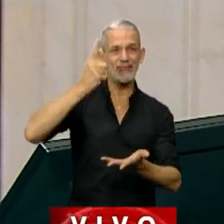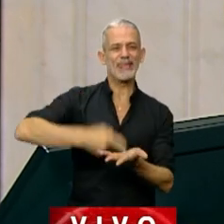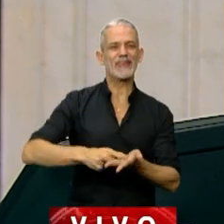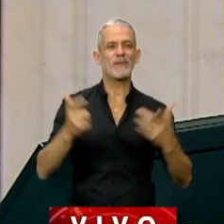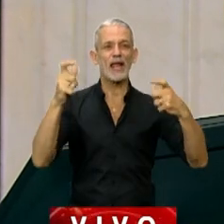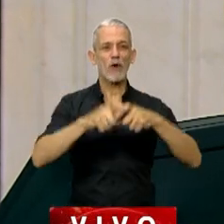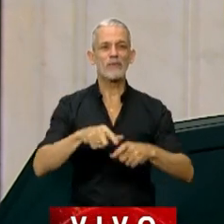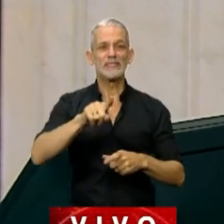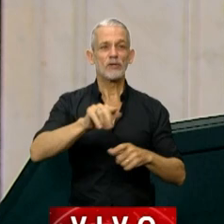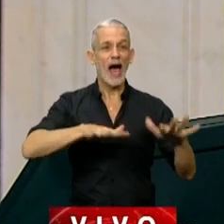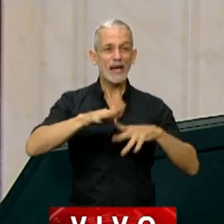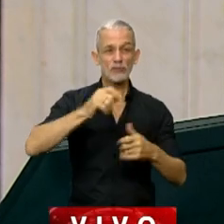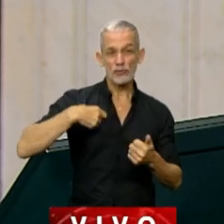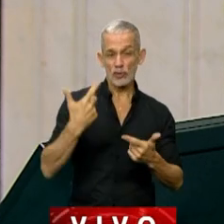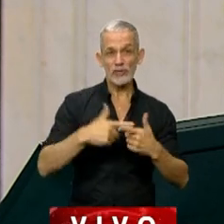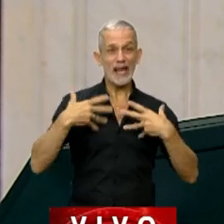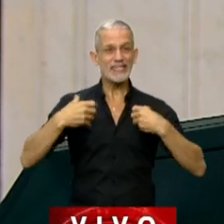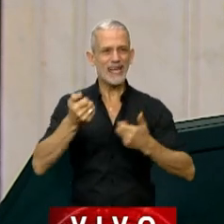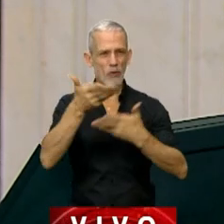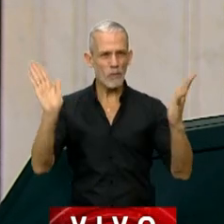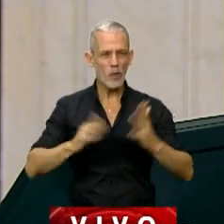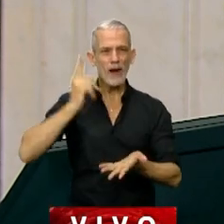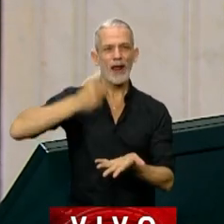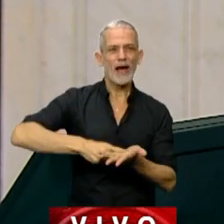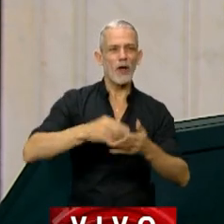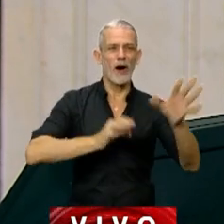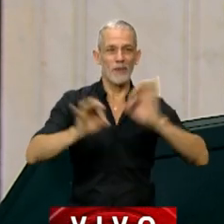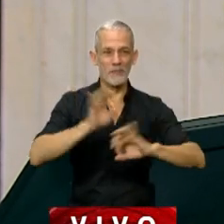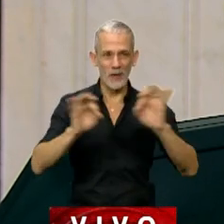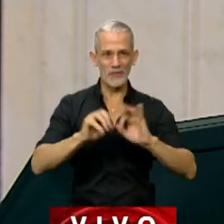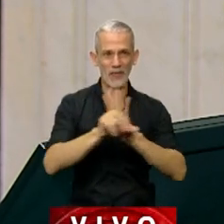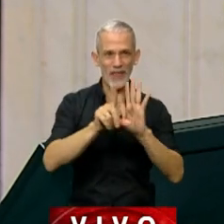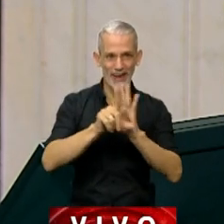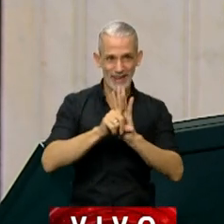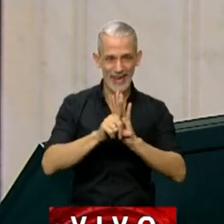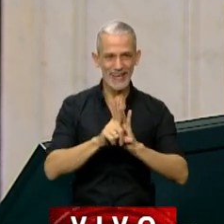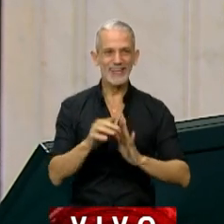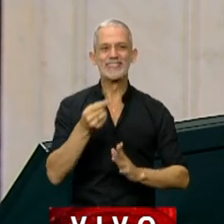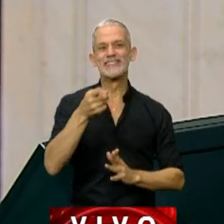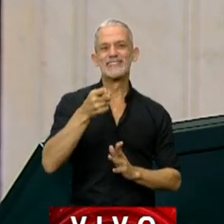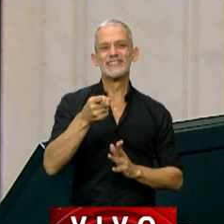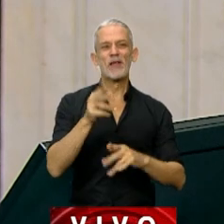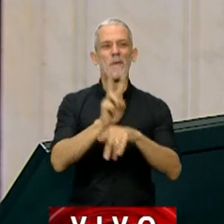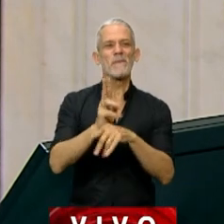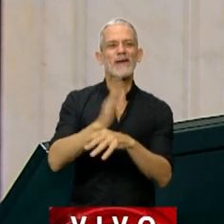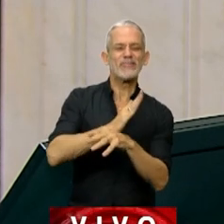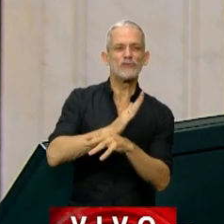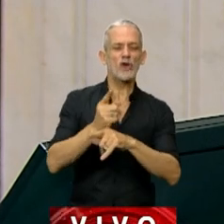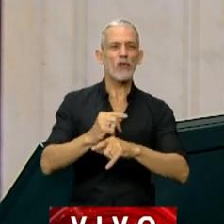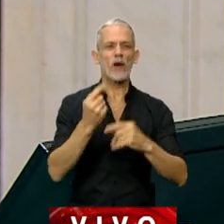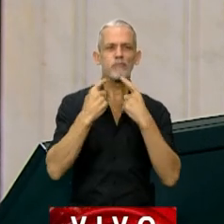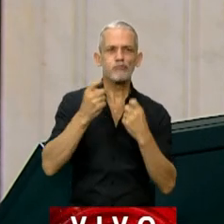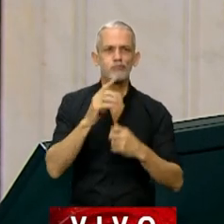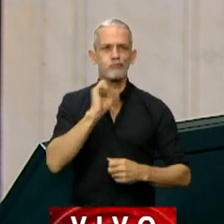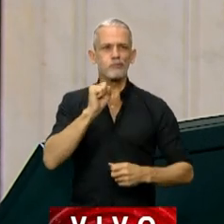de la Comisión de Acción Social y Salud Pública recaído en el proyecto de ley por el que se establece la Ley de Prevención y Control de Resistencia